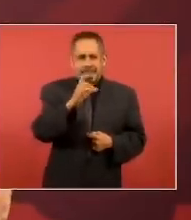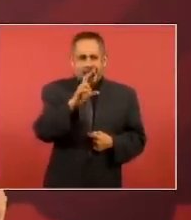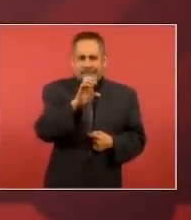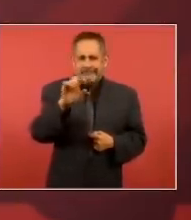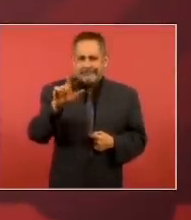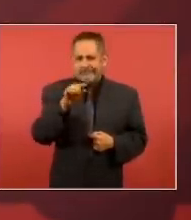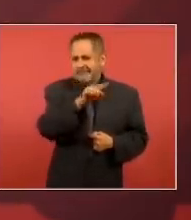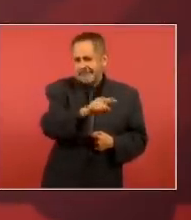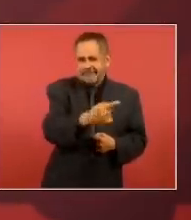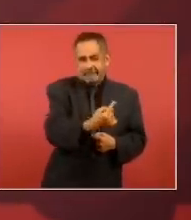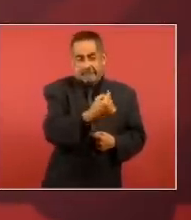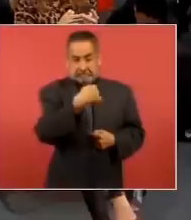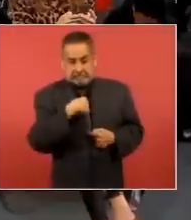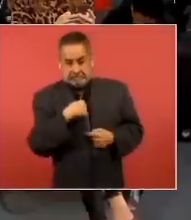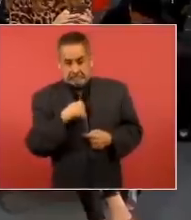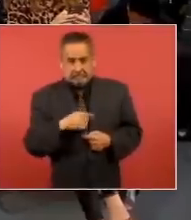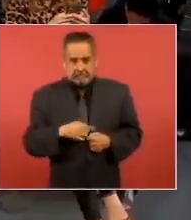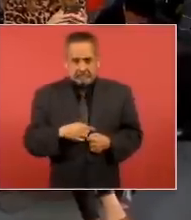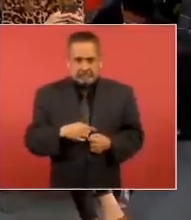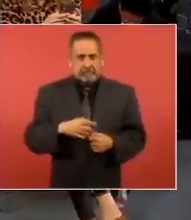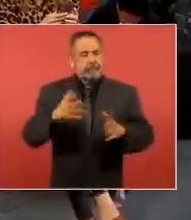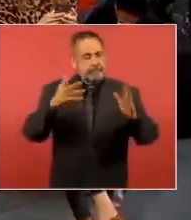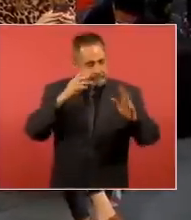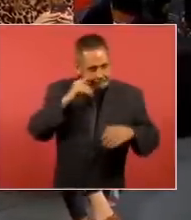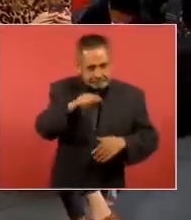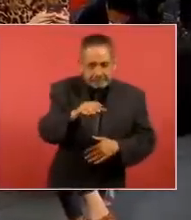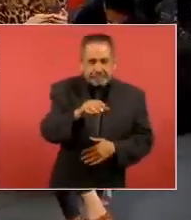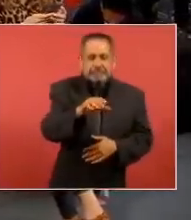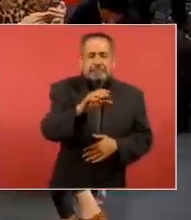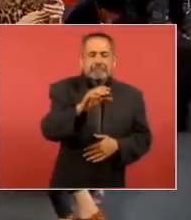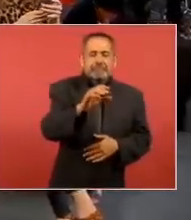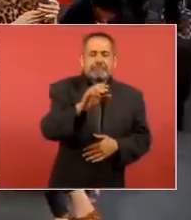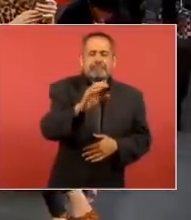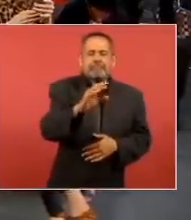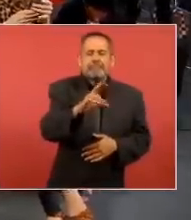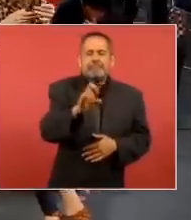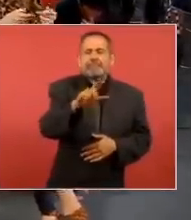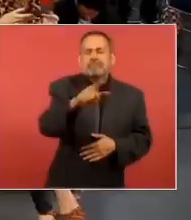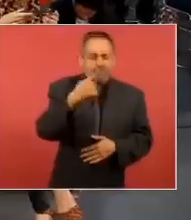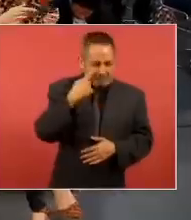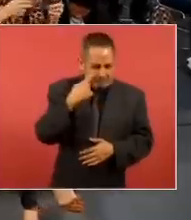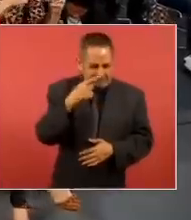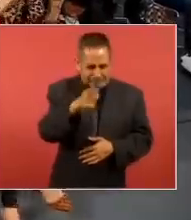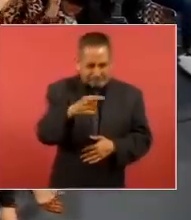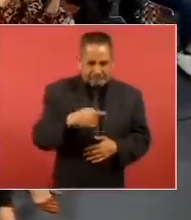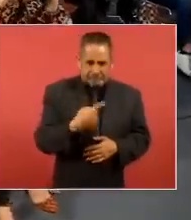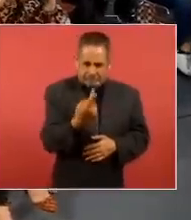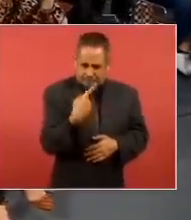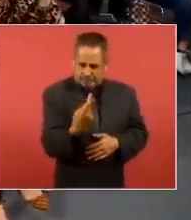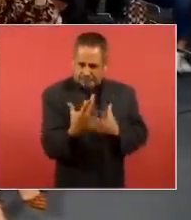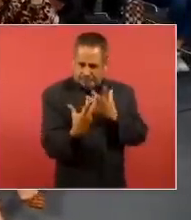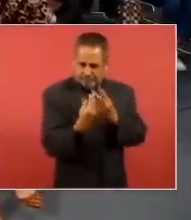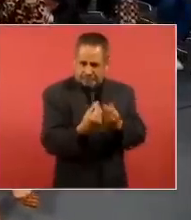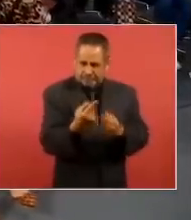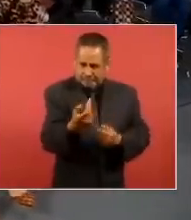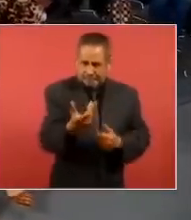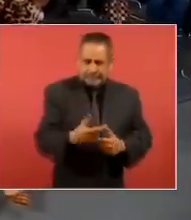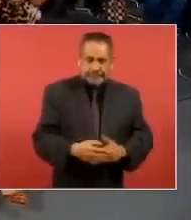Sí a ver Santiago vamos a hacer este algo juntos